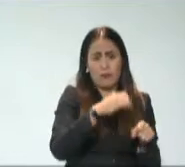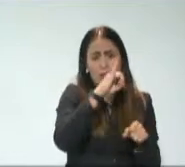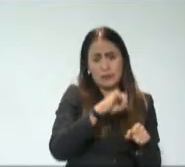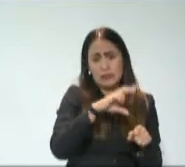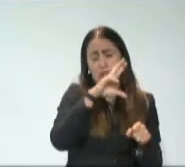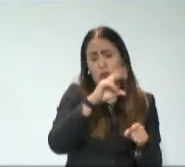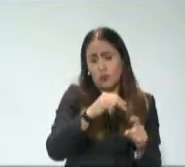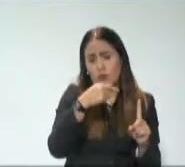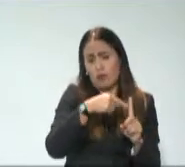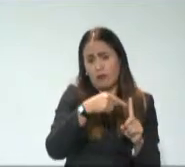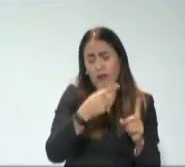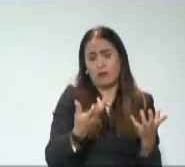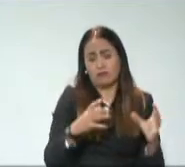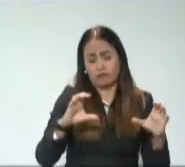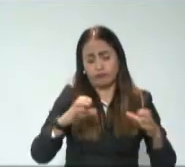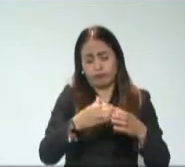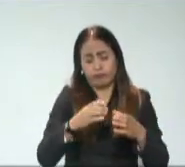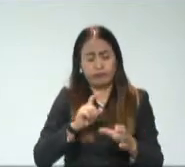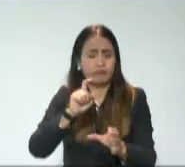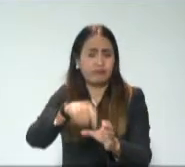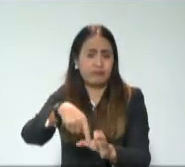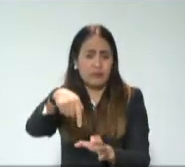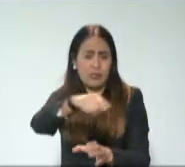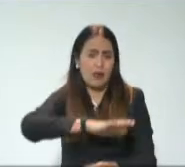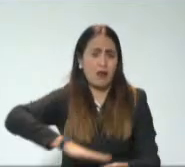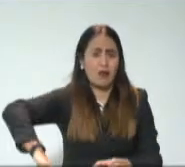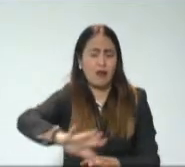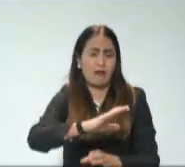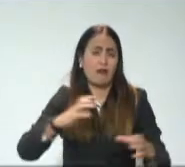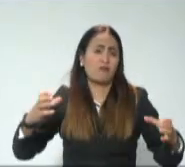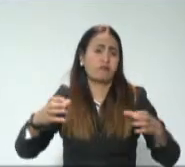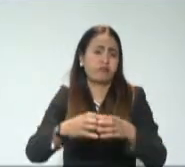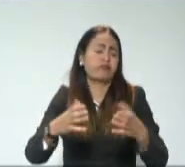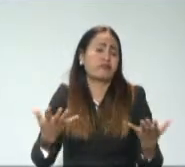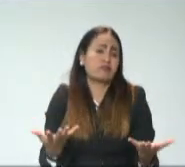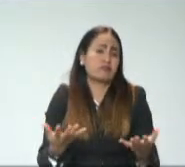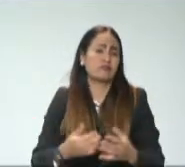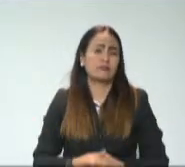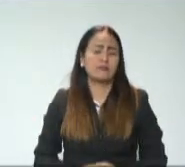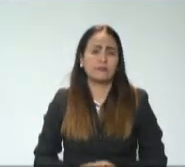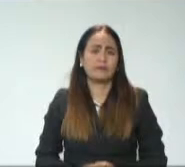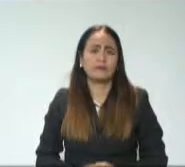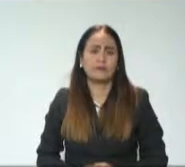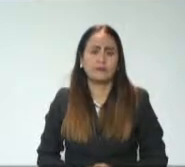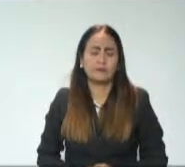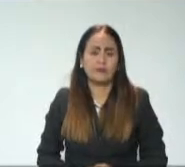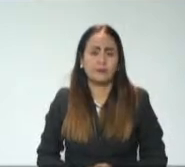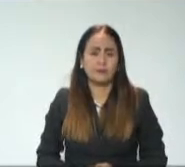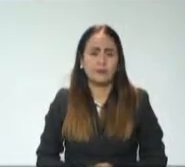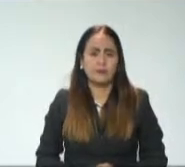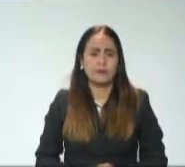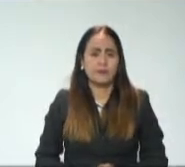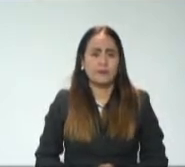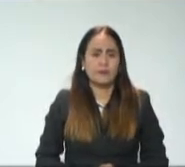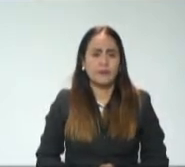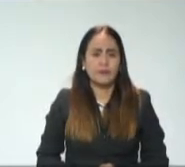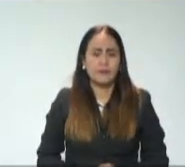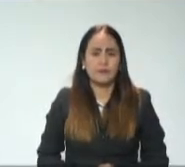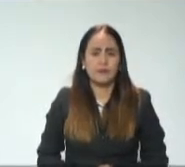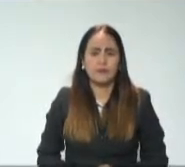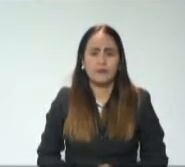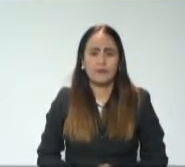individuo que forma parte de nuestra comunidad cercana entonces ahí surge ese esa